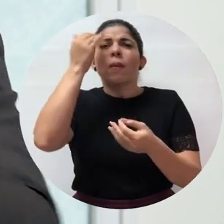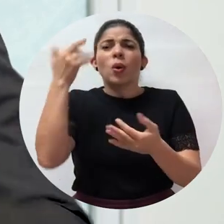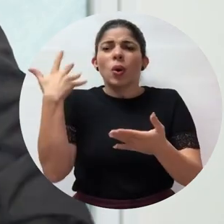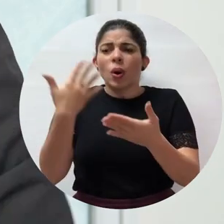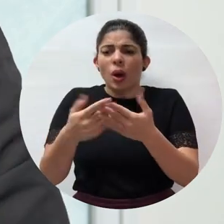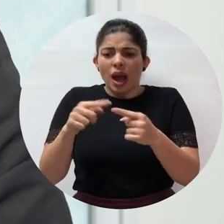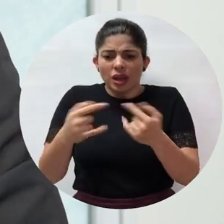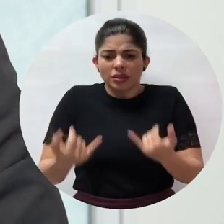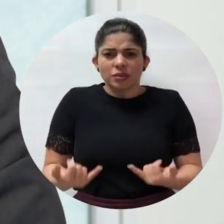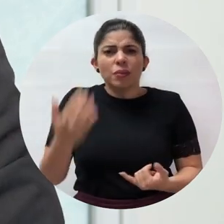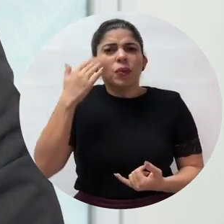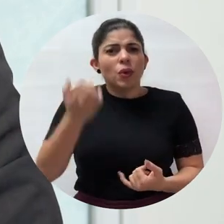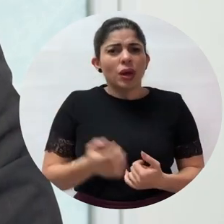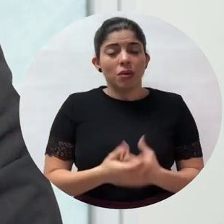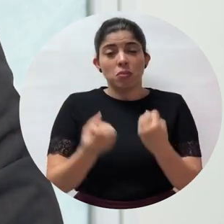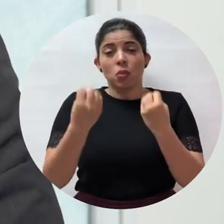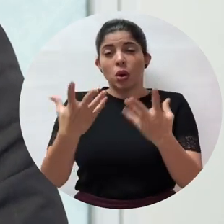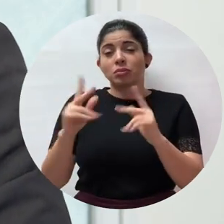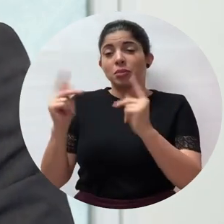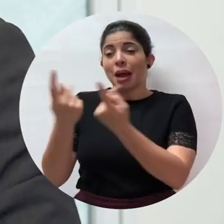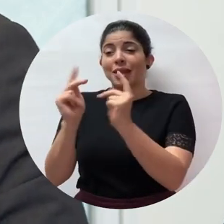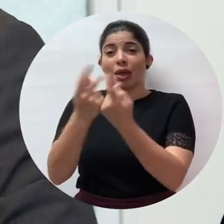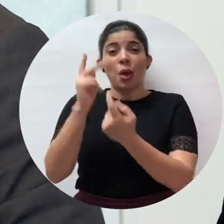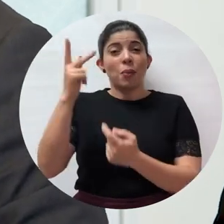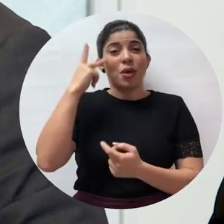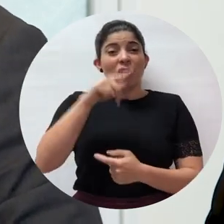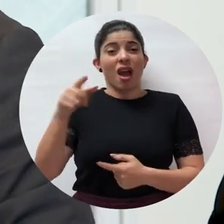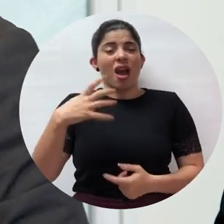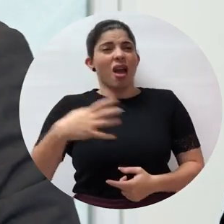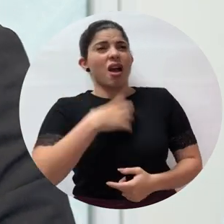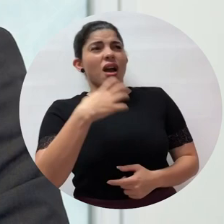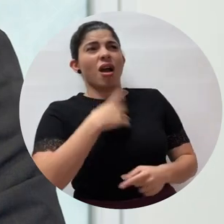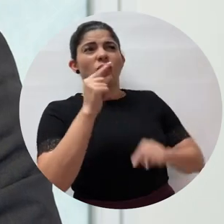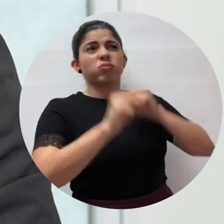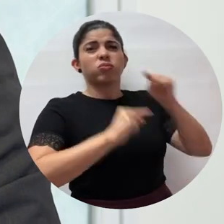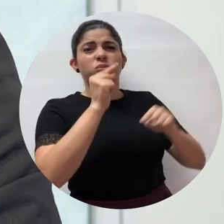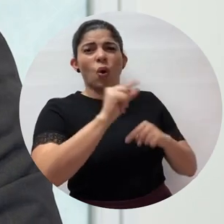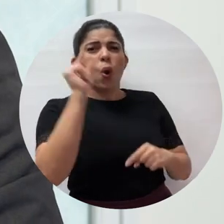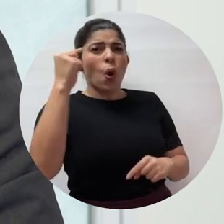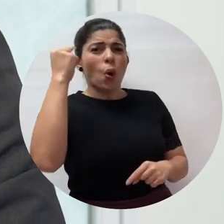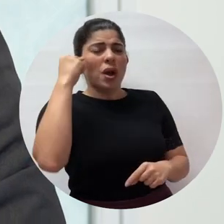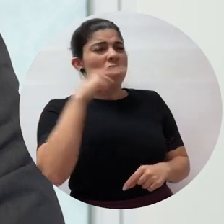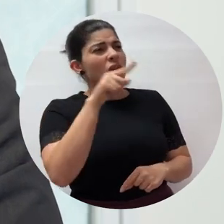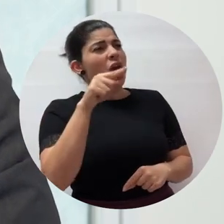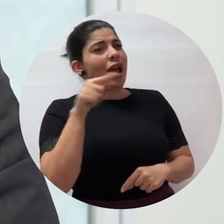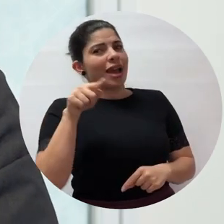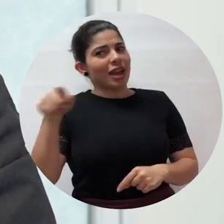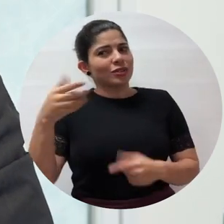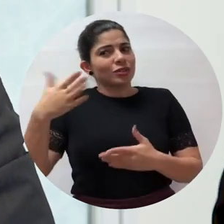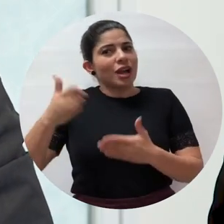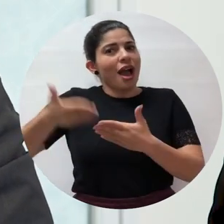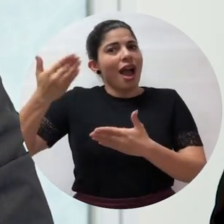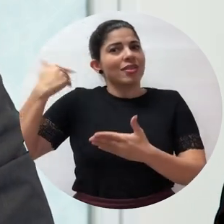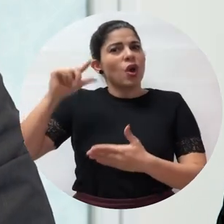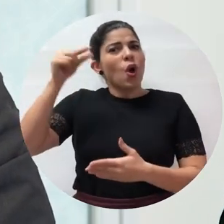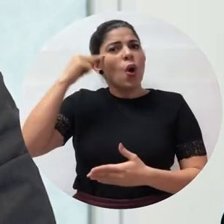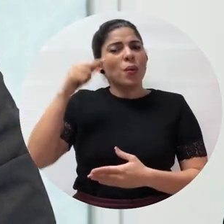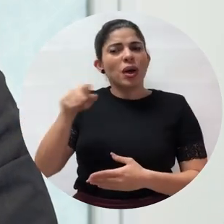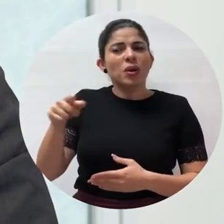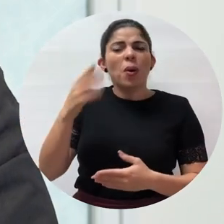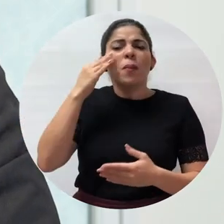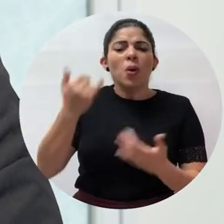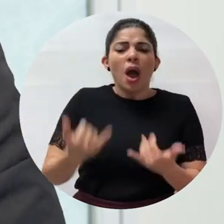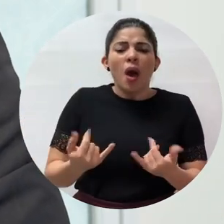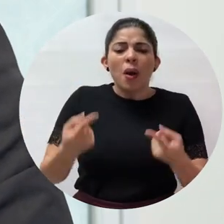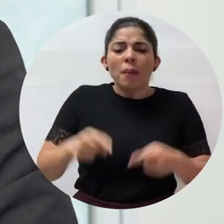por qué llegamos aquí. Muchos partidos políticos que hoy levantan la voz calificando al gobierno, que gobernaron antes.